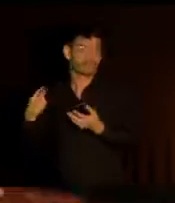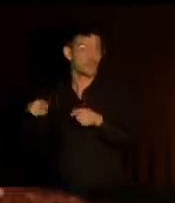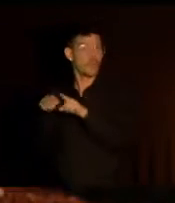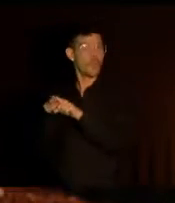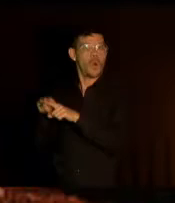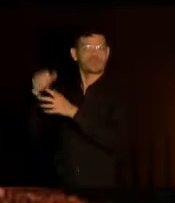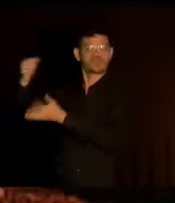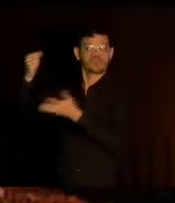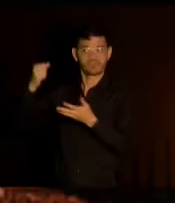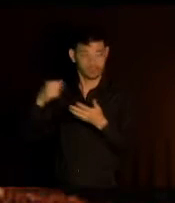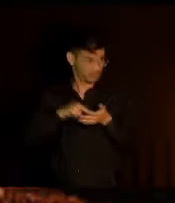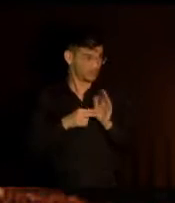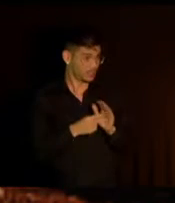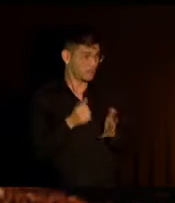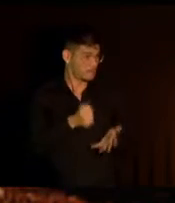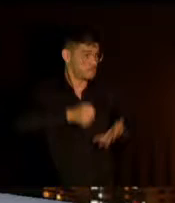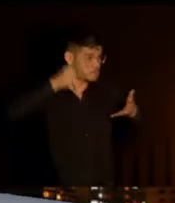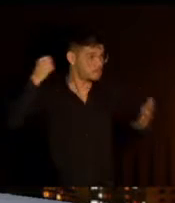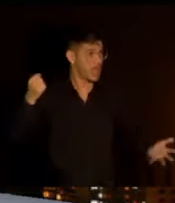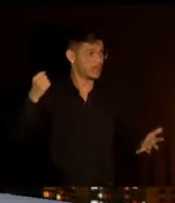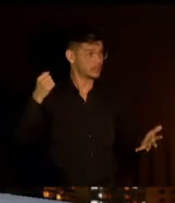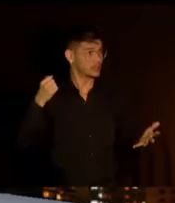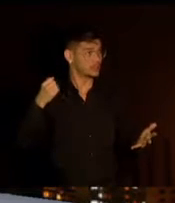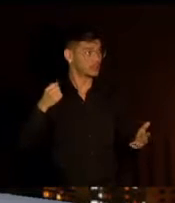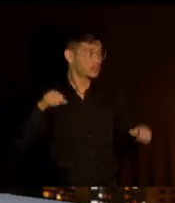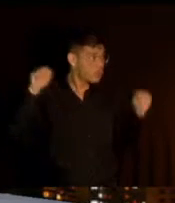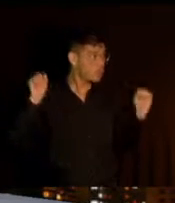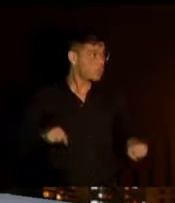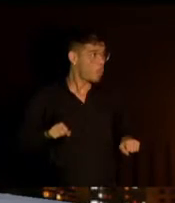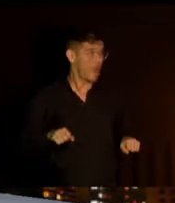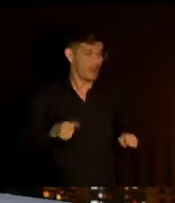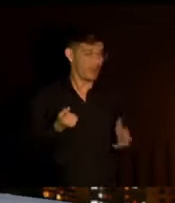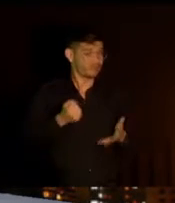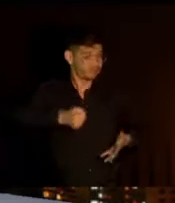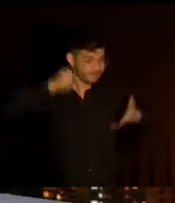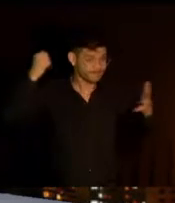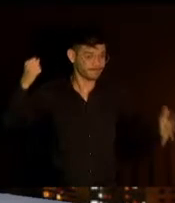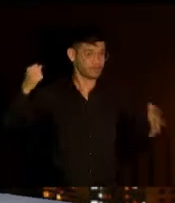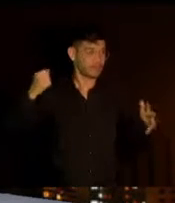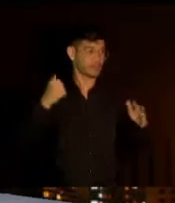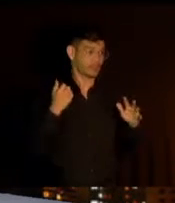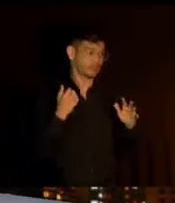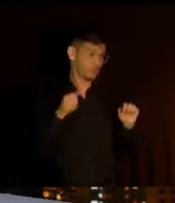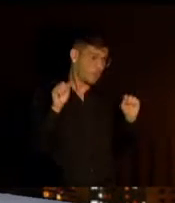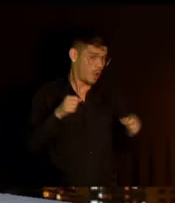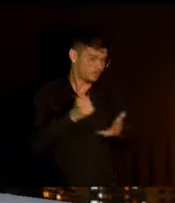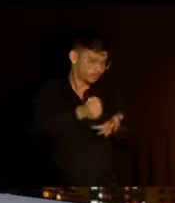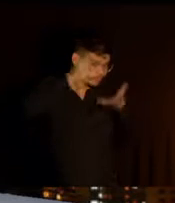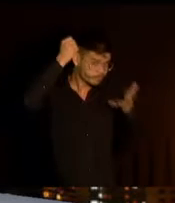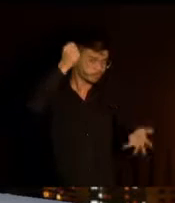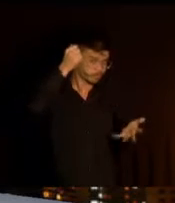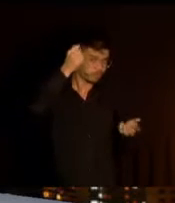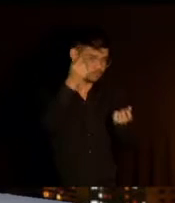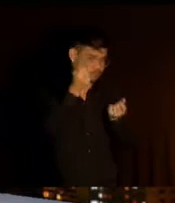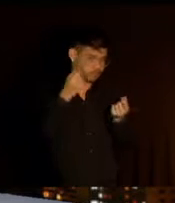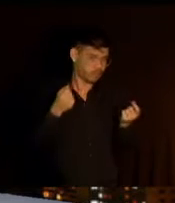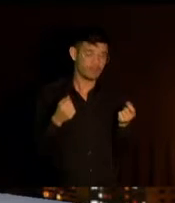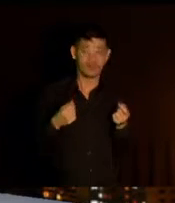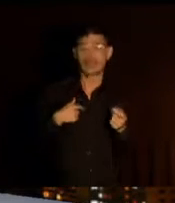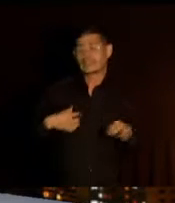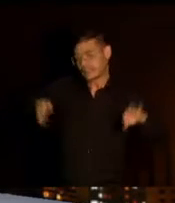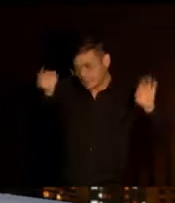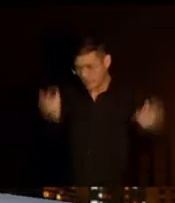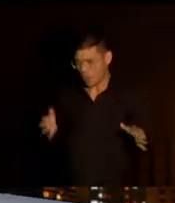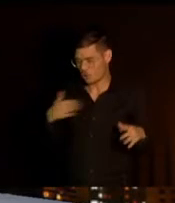recursos el deporte paralímpico colombiano? La posibilidad de tener más recursos, sí. El deporte. Sí, sí, no podemos llegar a asegurar, no es que vamos a tener